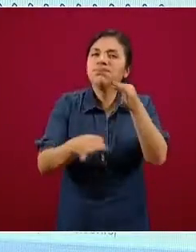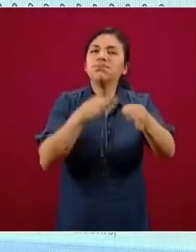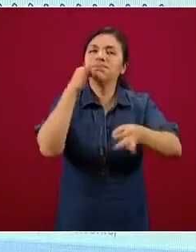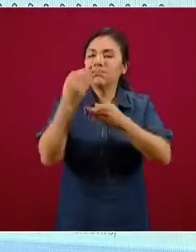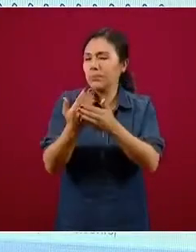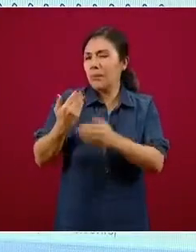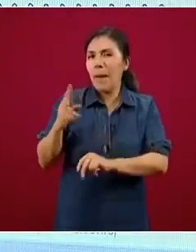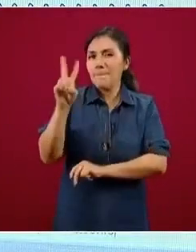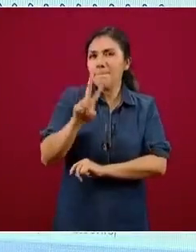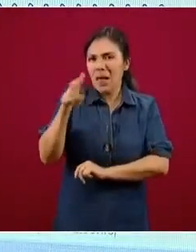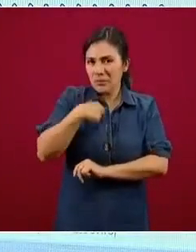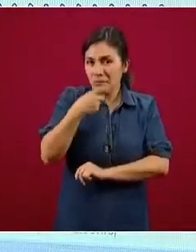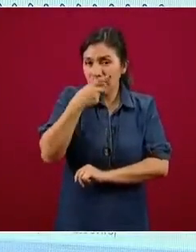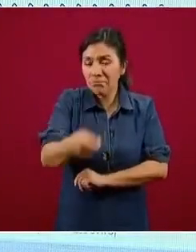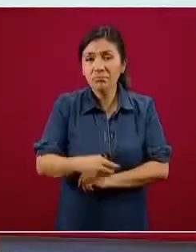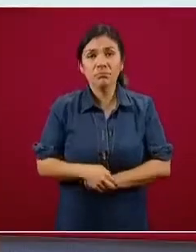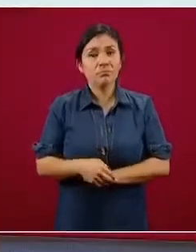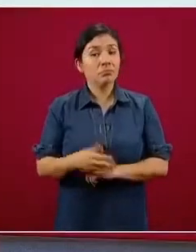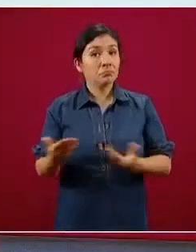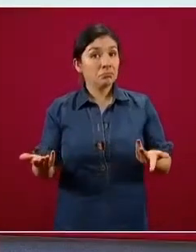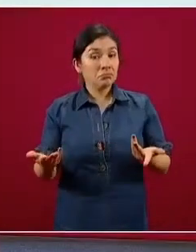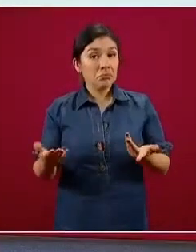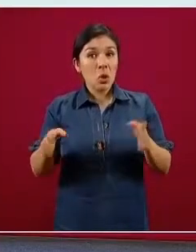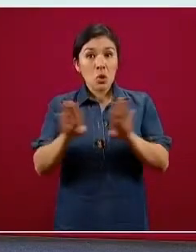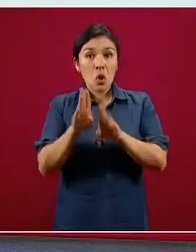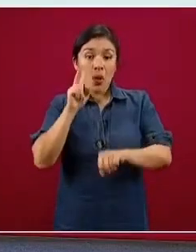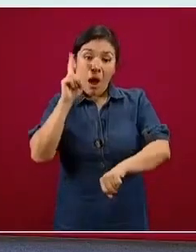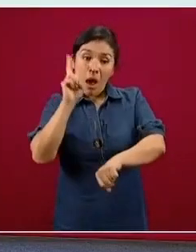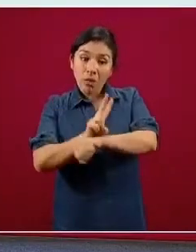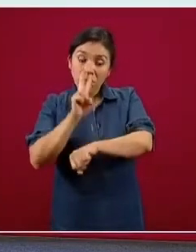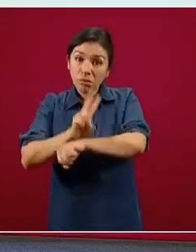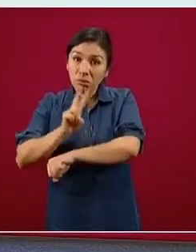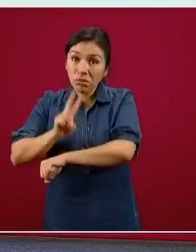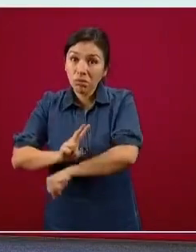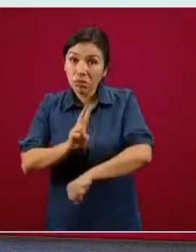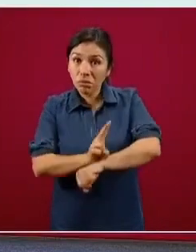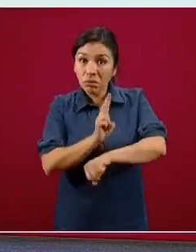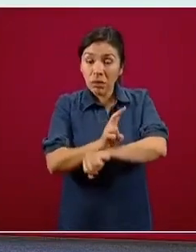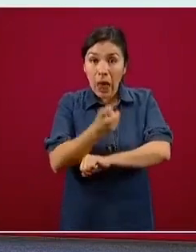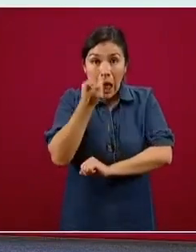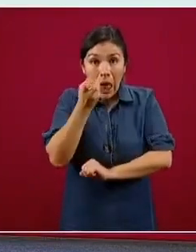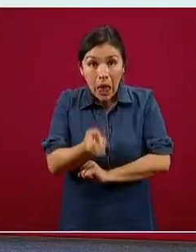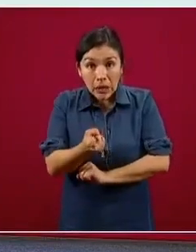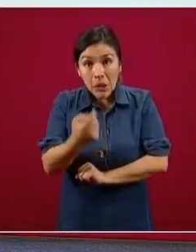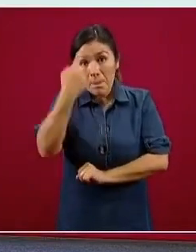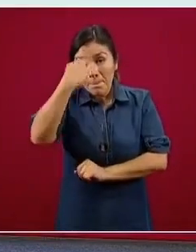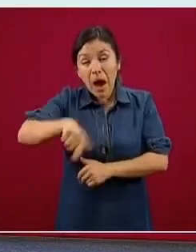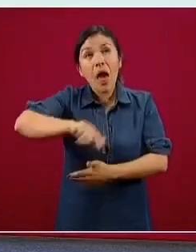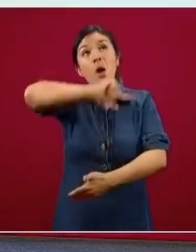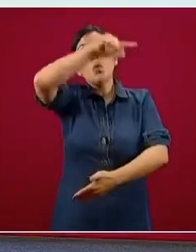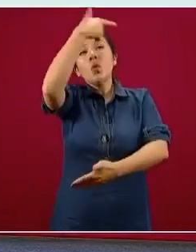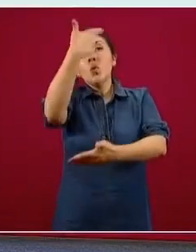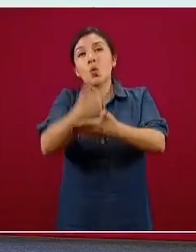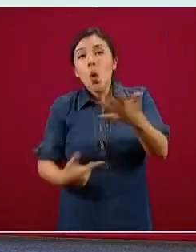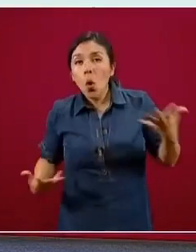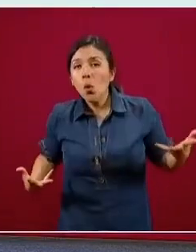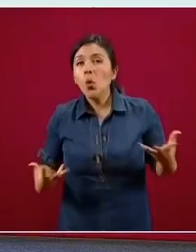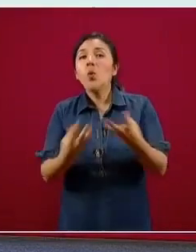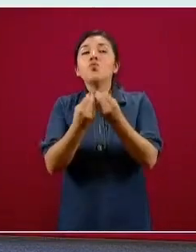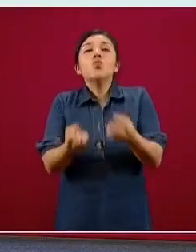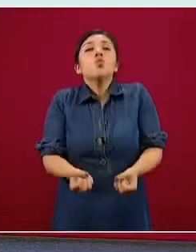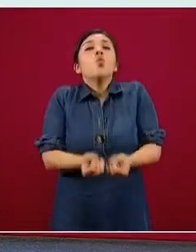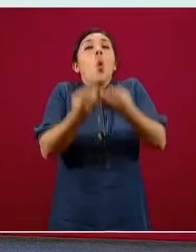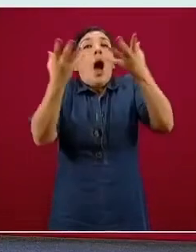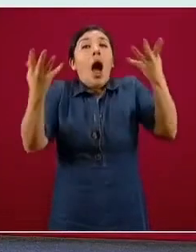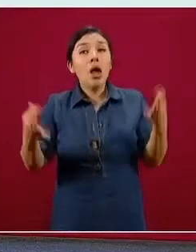el viernes, que no es propósito de la vigilancia epidemiológica contabilizar todos y cada uno de los casos. Esa